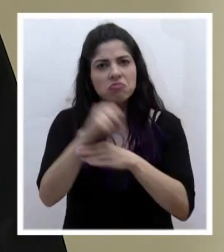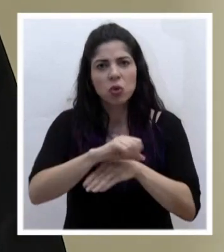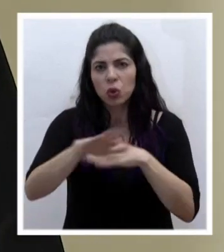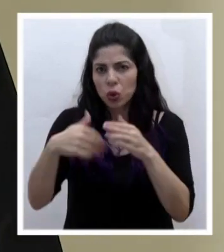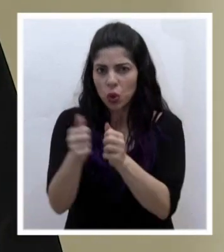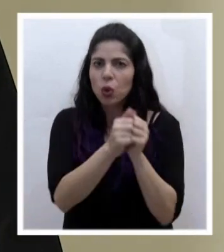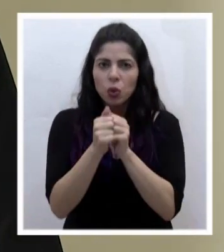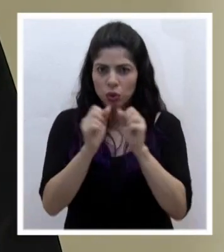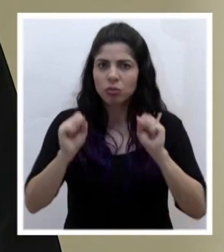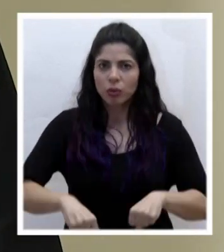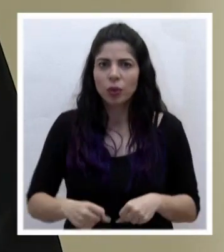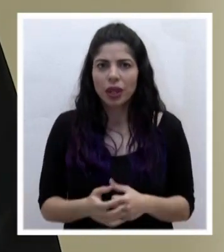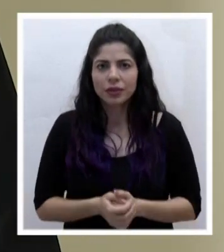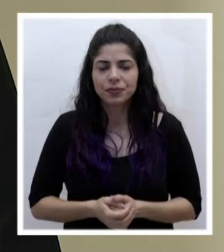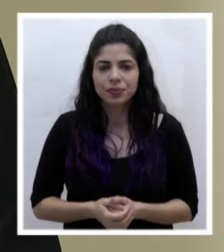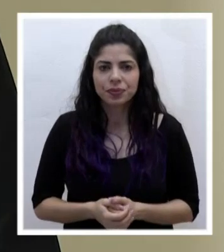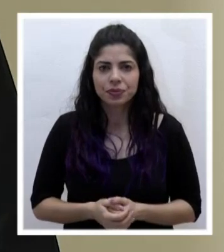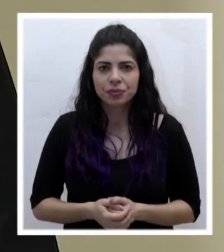juntos.